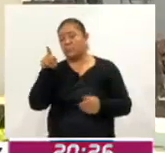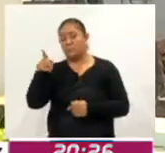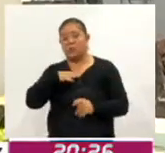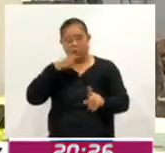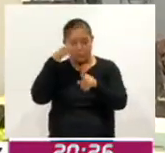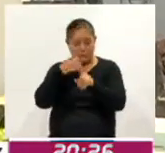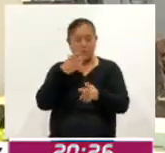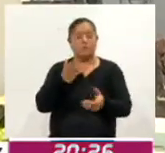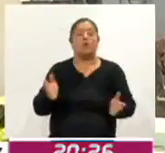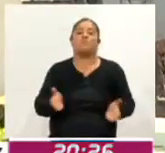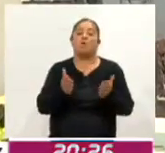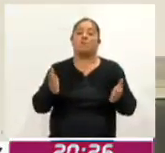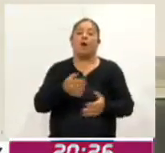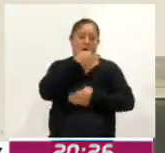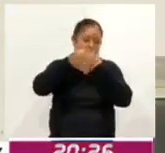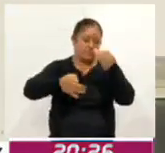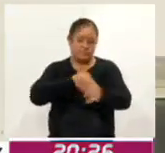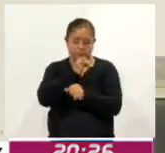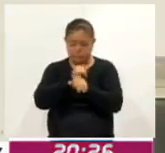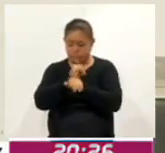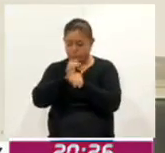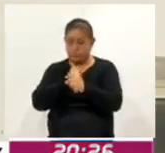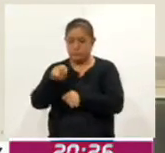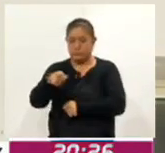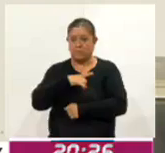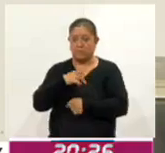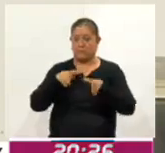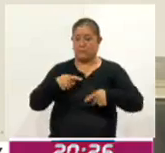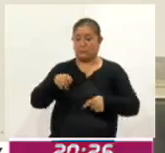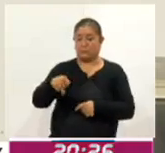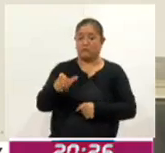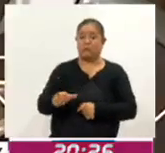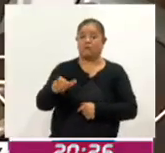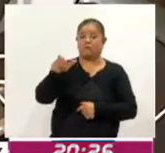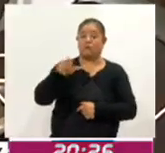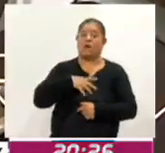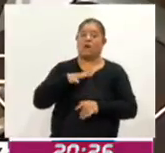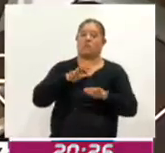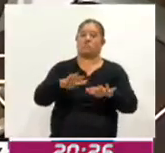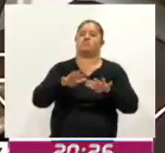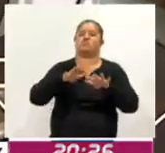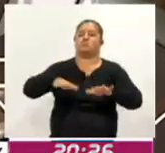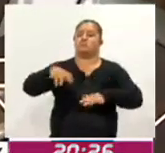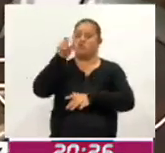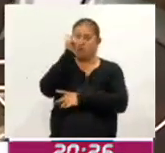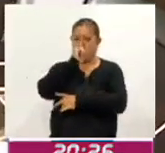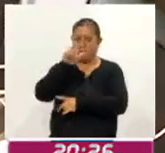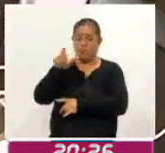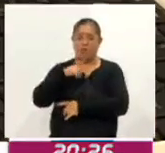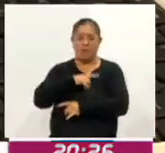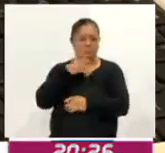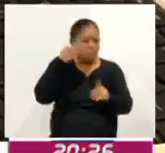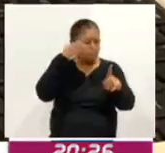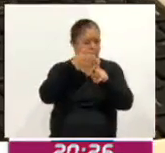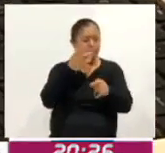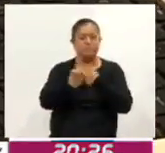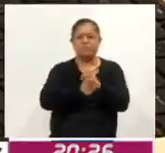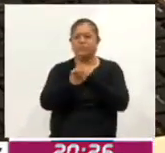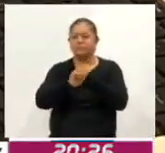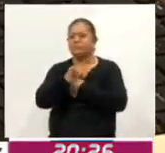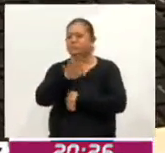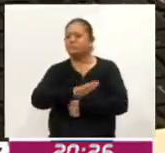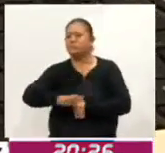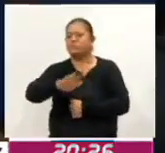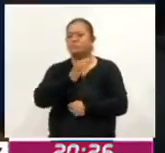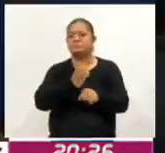promover la investigación y la formación de recursos humanos de alto nivel académico, vinculados a atender problemáticas estatales y